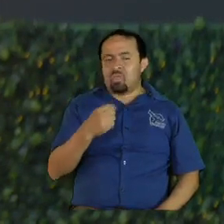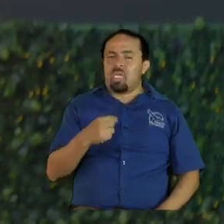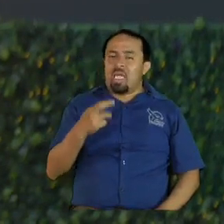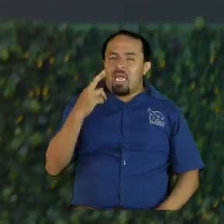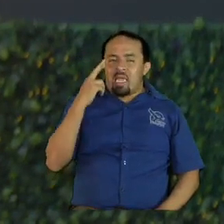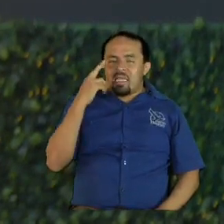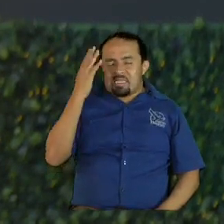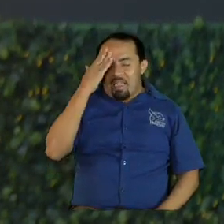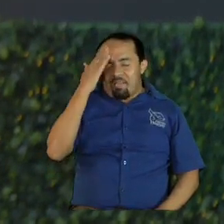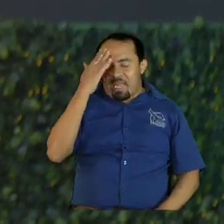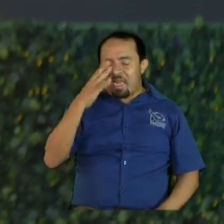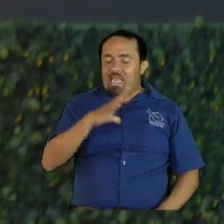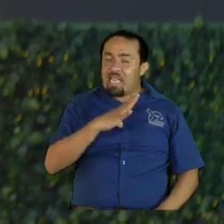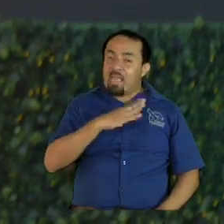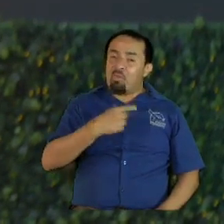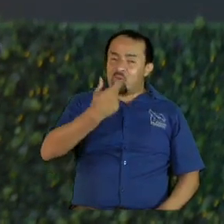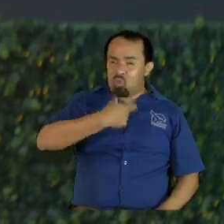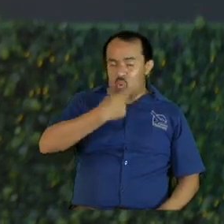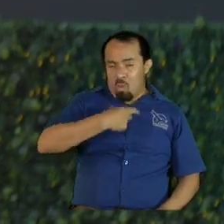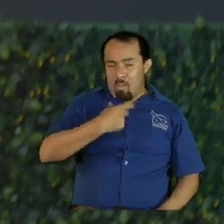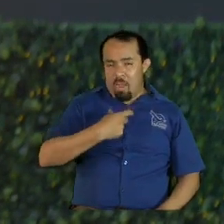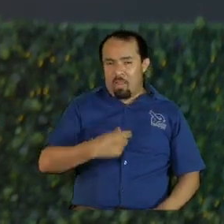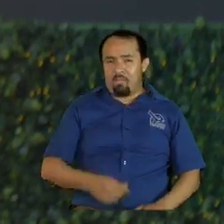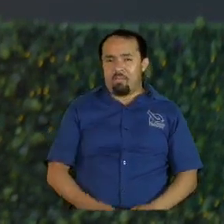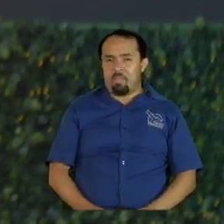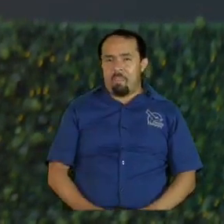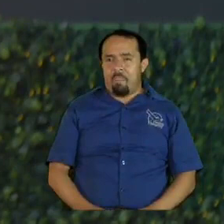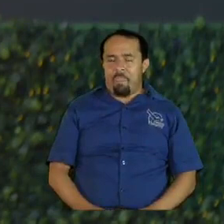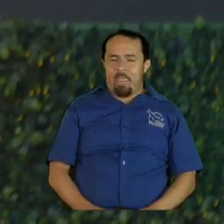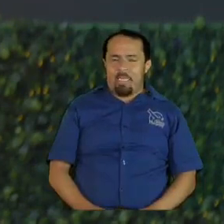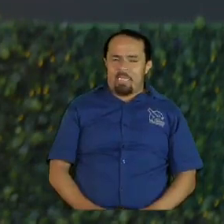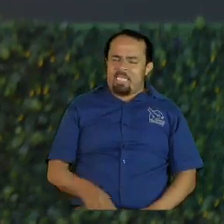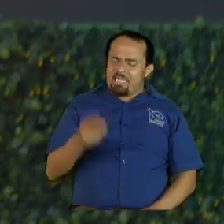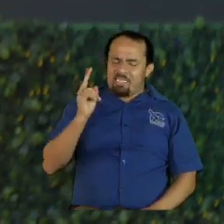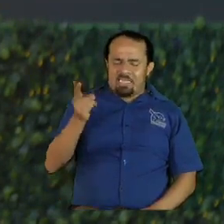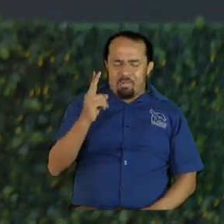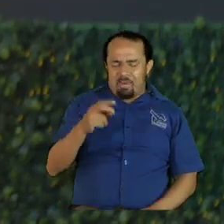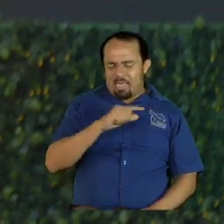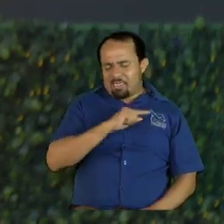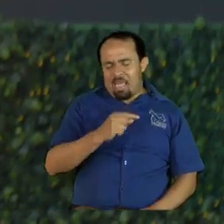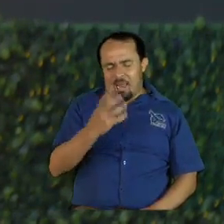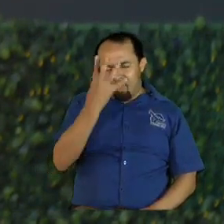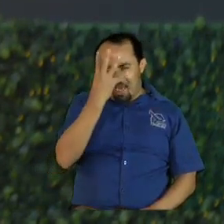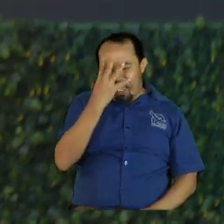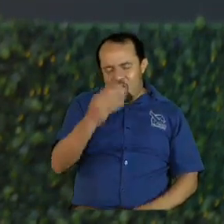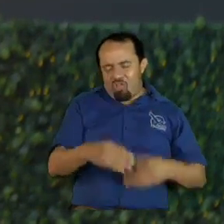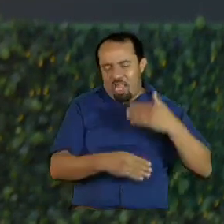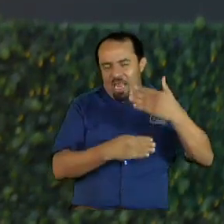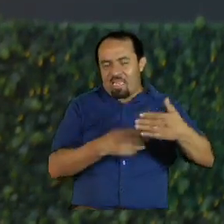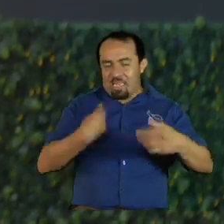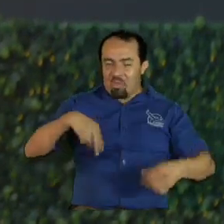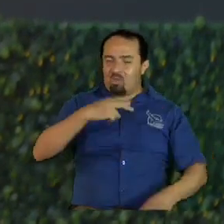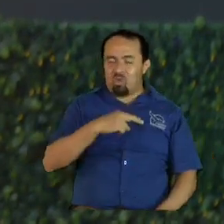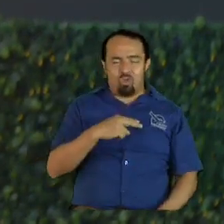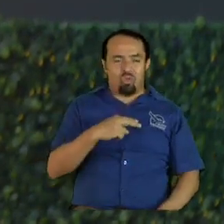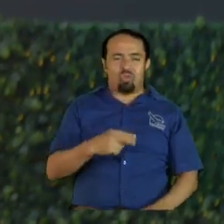yo reconozco mis transgresiones y mi pecado está siempre delante de mí. Cada vez que me recuerdo, ahí está el pecado. Y no me lo puedo quitar de